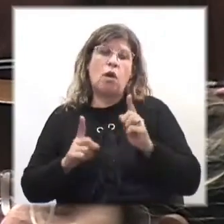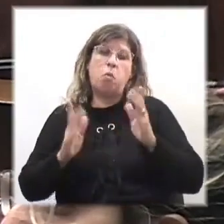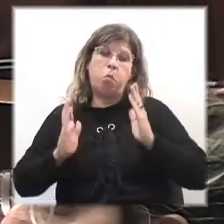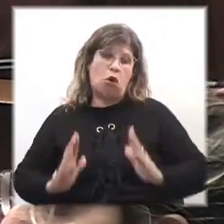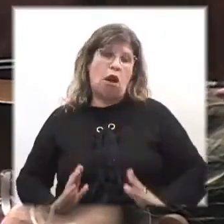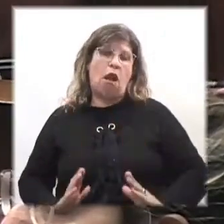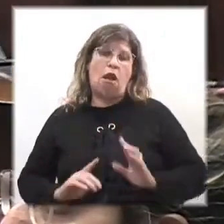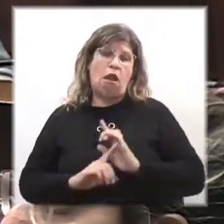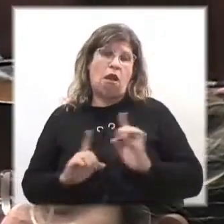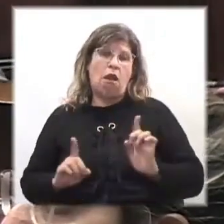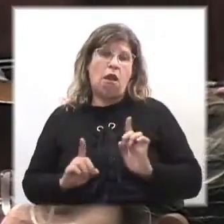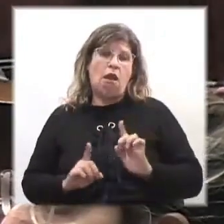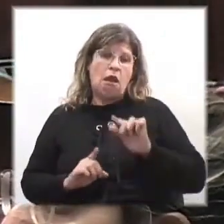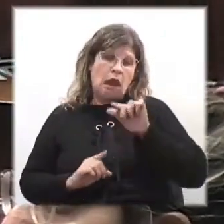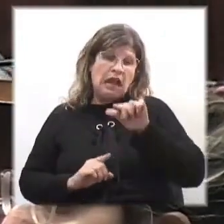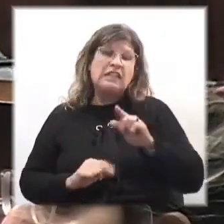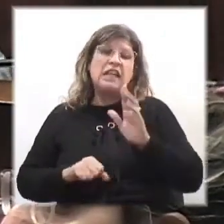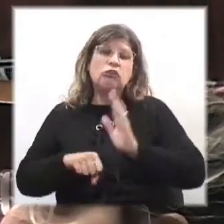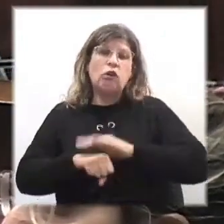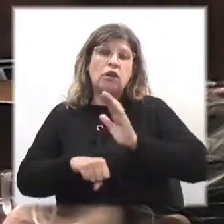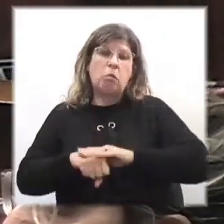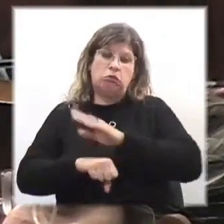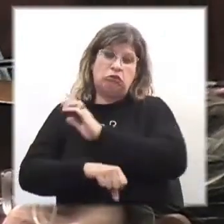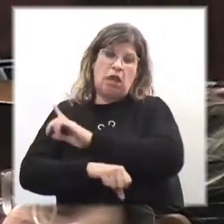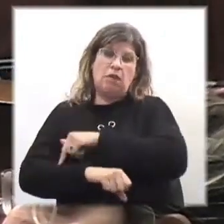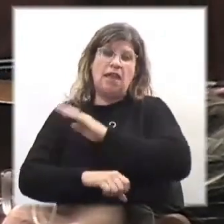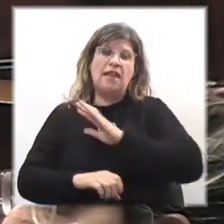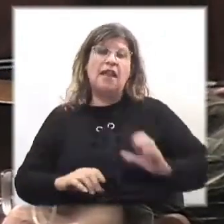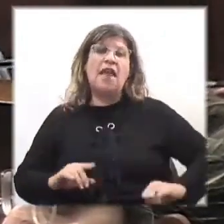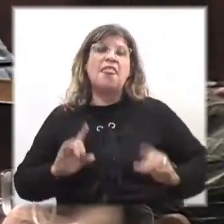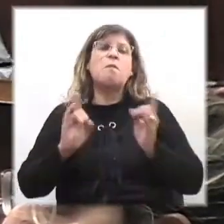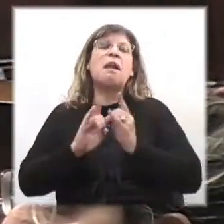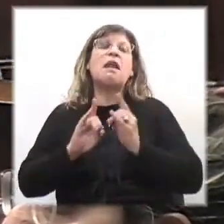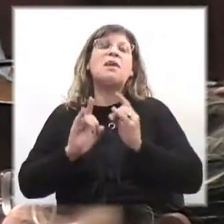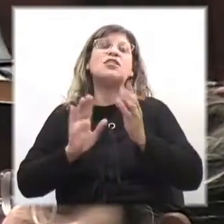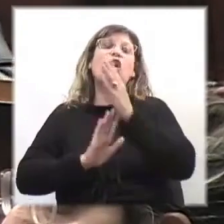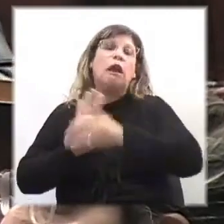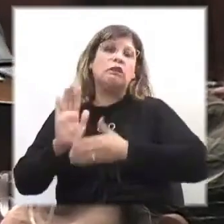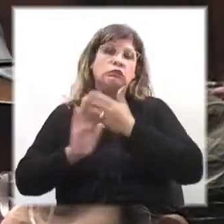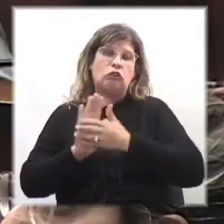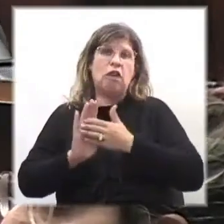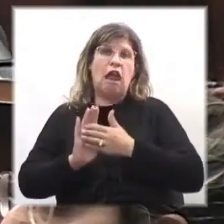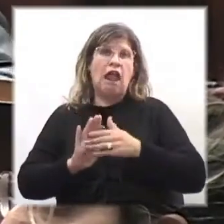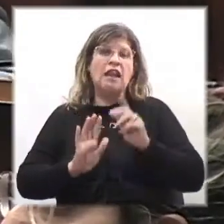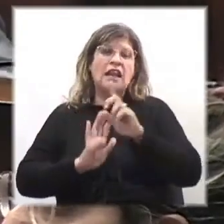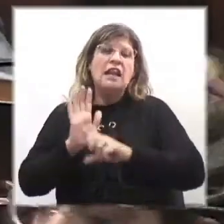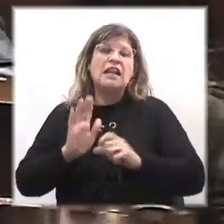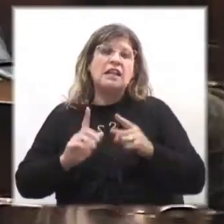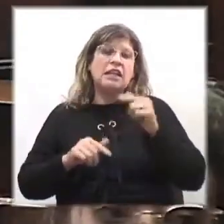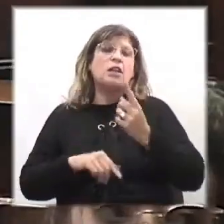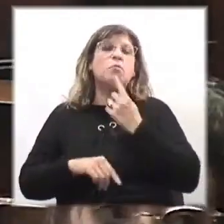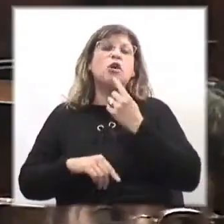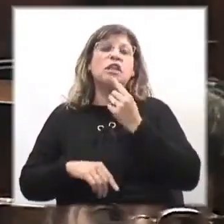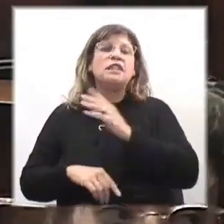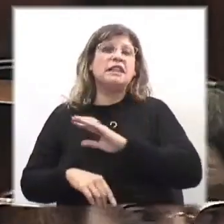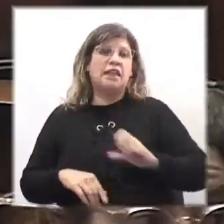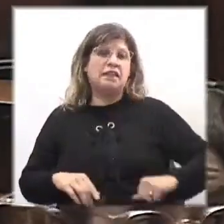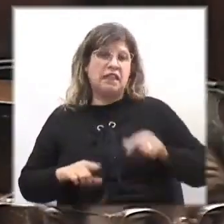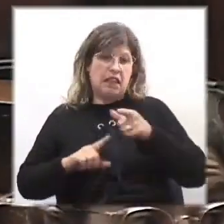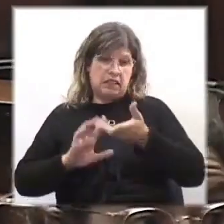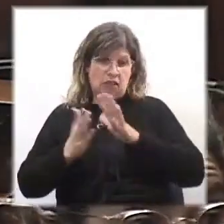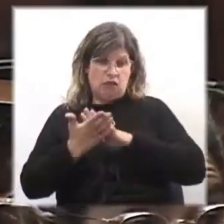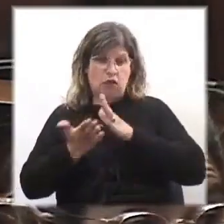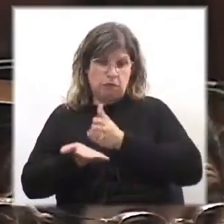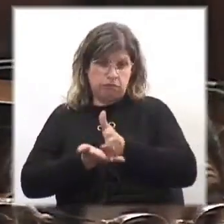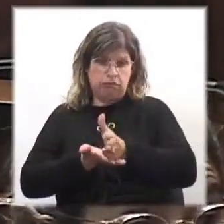y es responsabilidad del poder ejecutivo y del parlamento nacional legislar y generar políticas públicas en ese